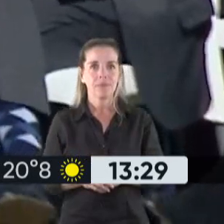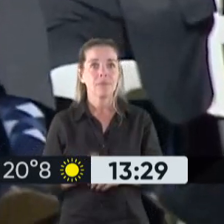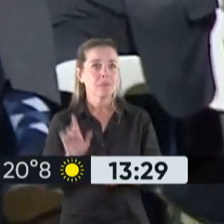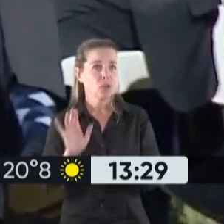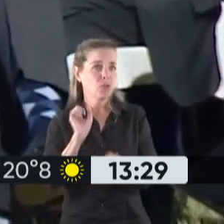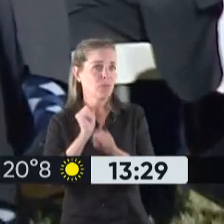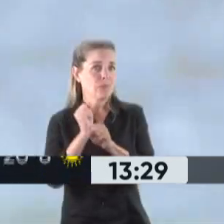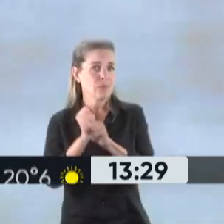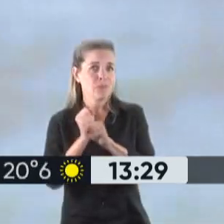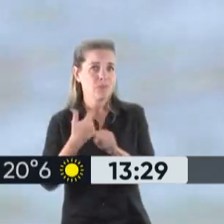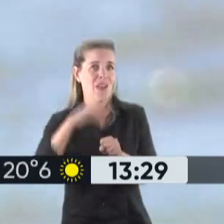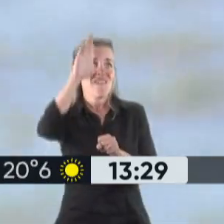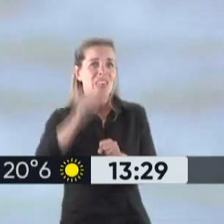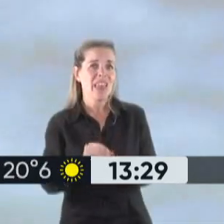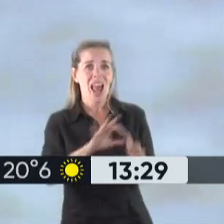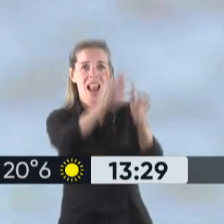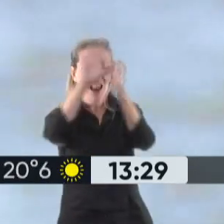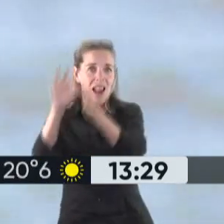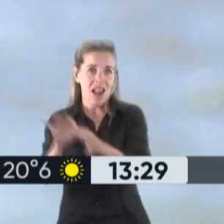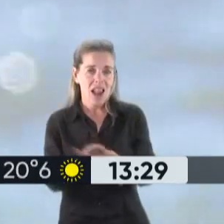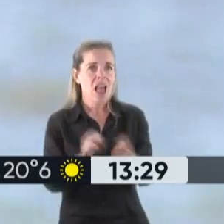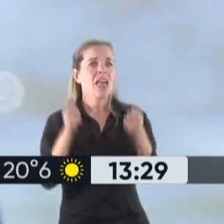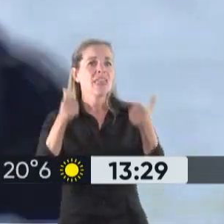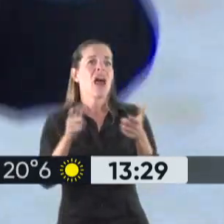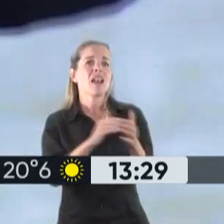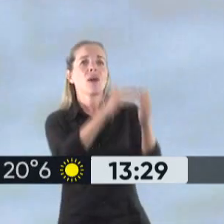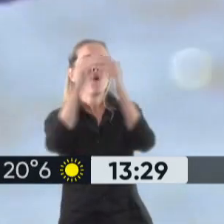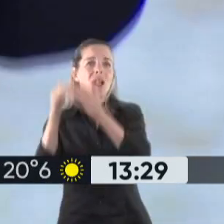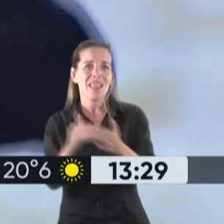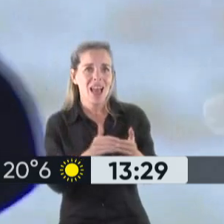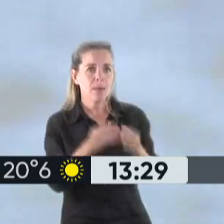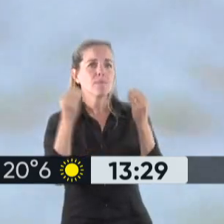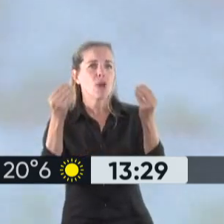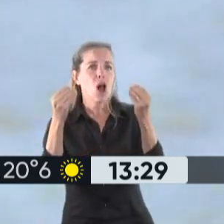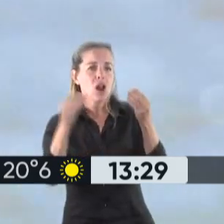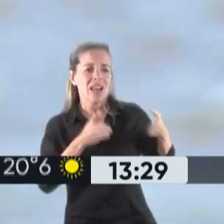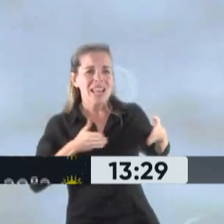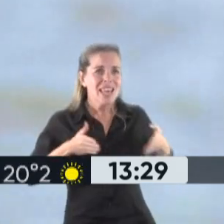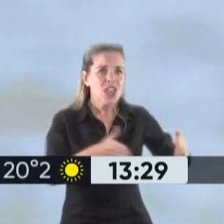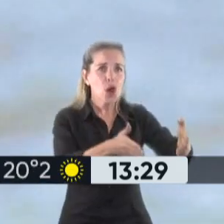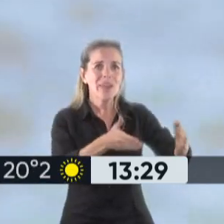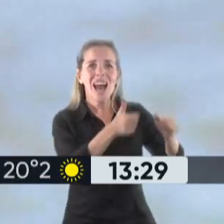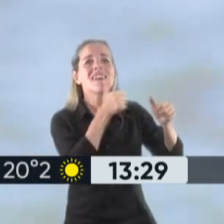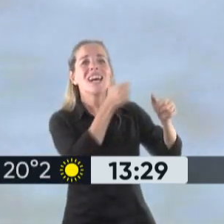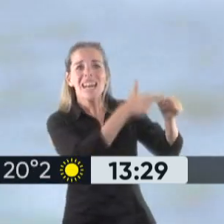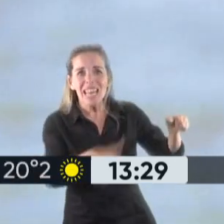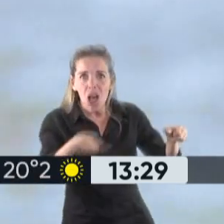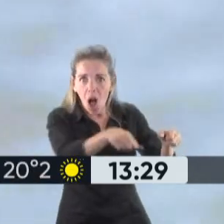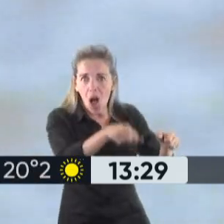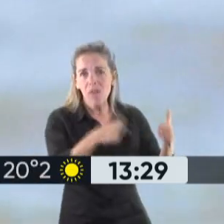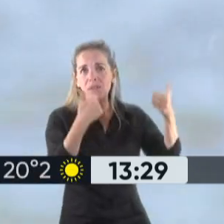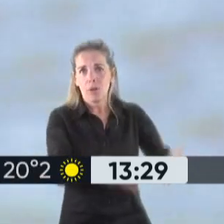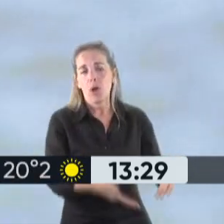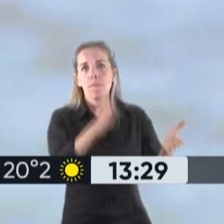federalizar el país. Por la hidrovía viene más de la mitad de la producción agrícola que la